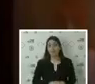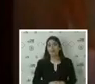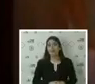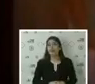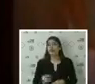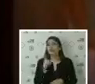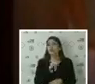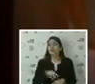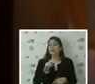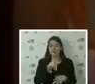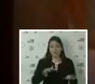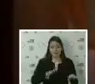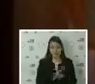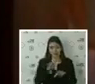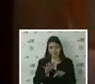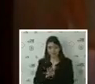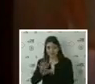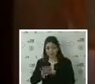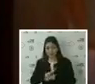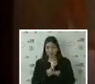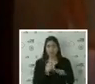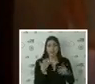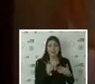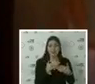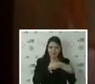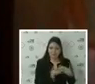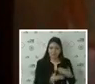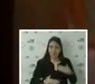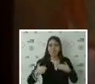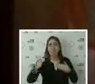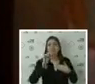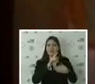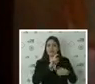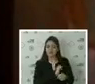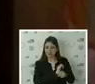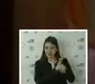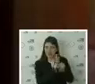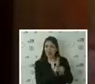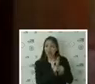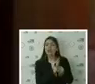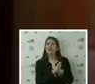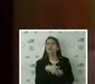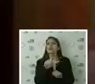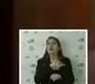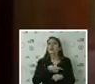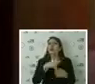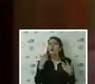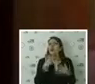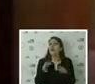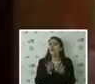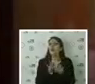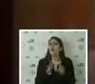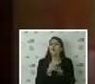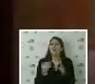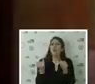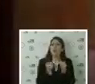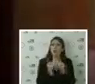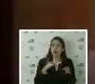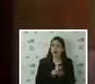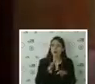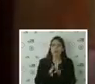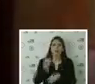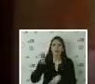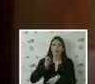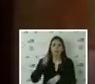cambios que se han generado a partir de este escenario de la pandemia nos han llevado a reformular esos roles tradicionales. Me